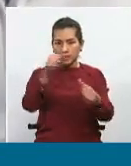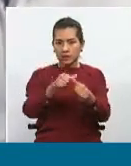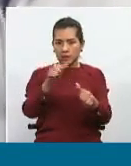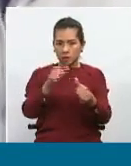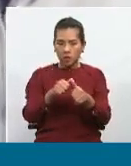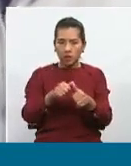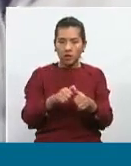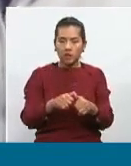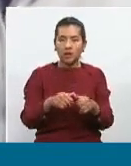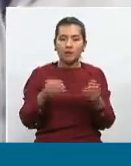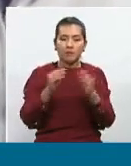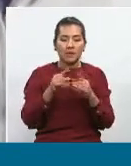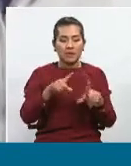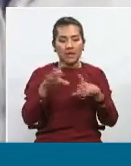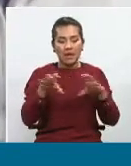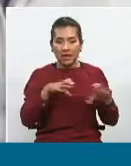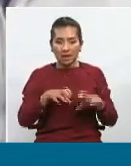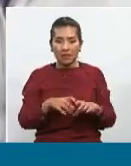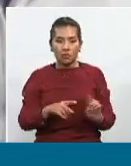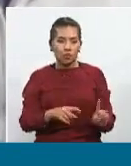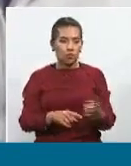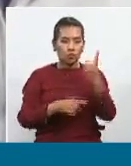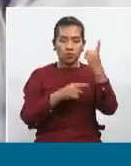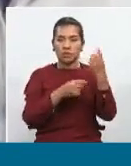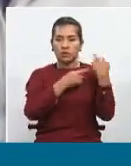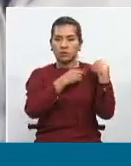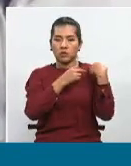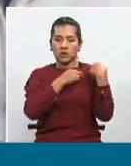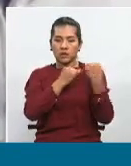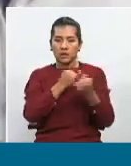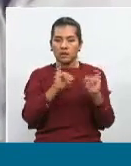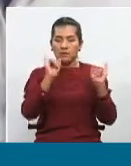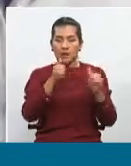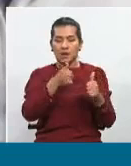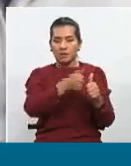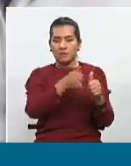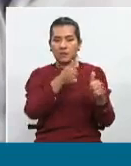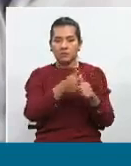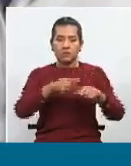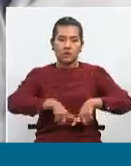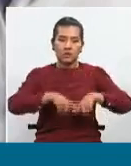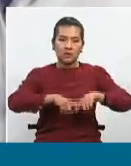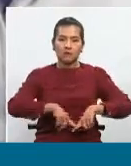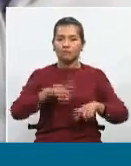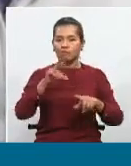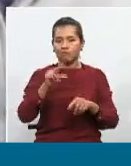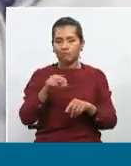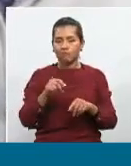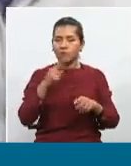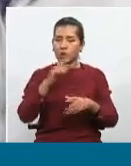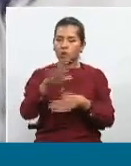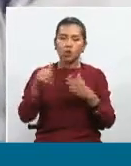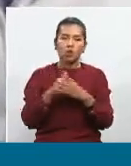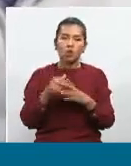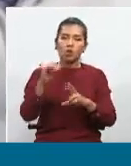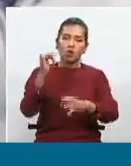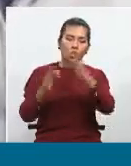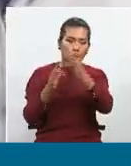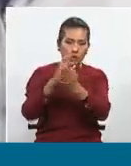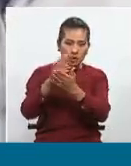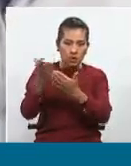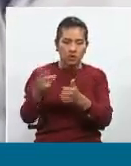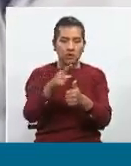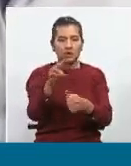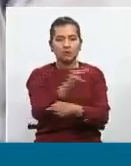únicamente depende del Ejecutivo y todo el impulso que pueda dar nuestro presidente y nuestro vicepresidente. Es el órgano judicial, el